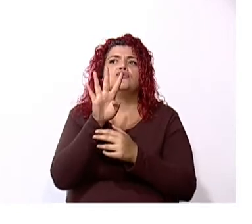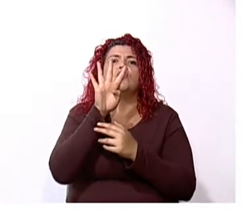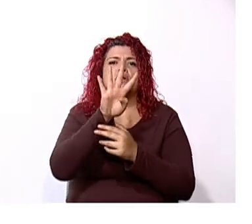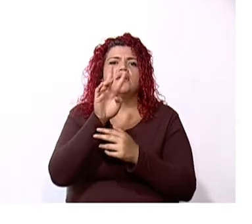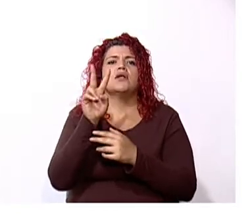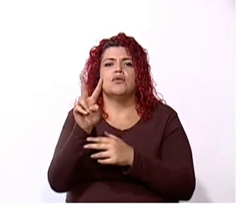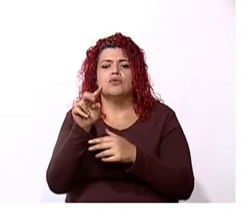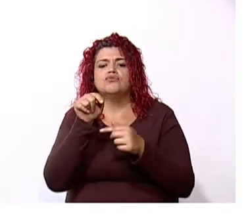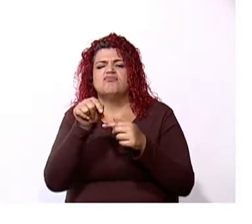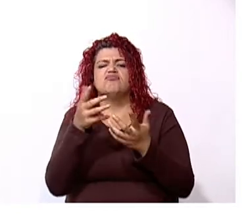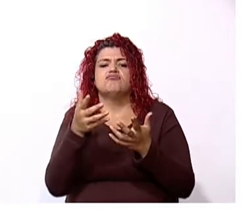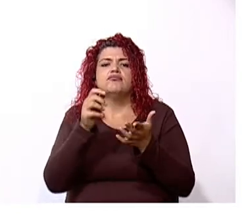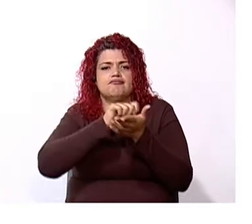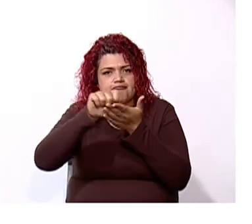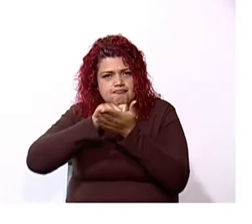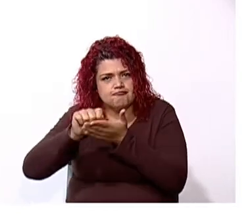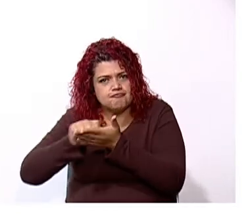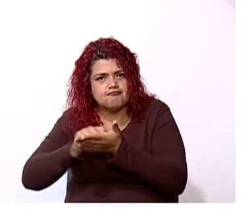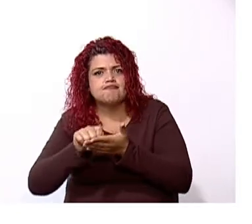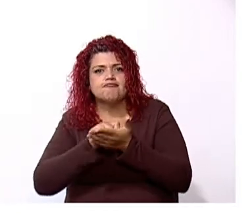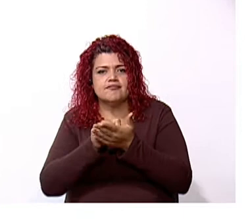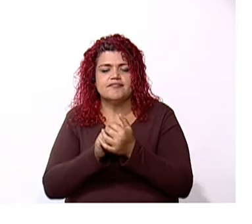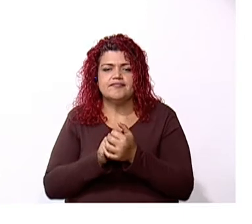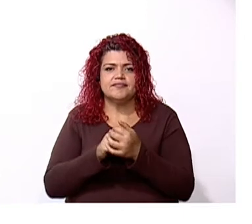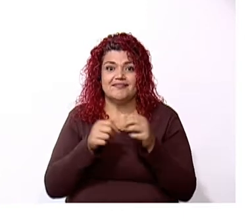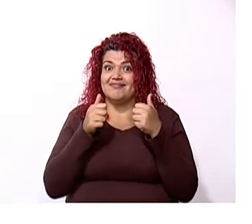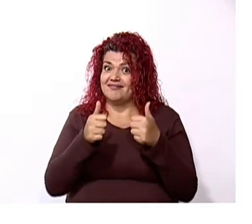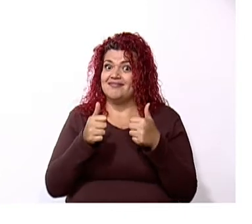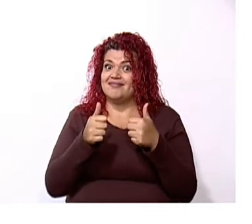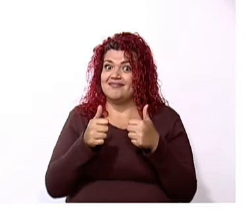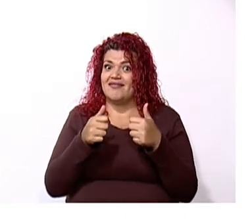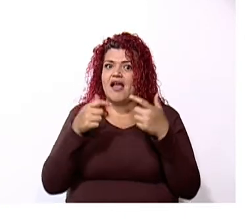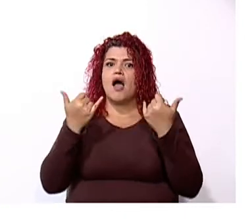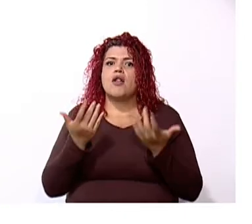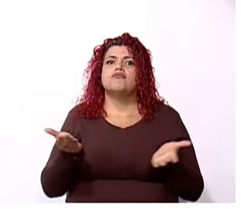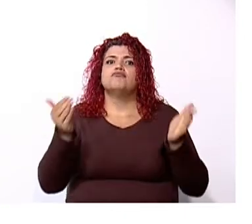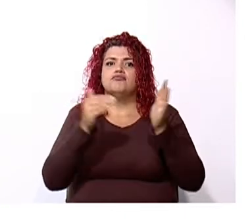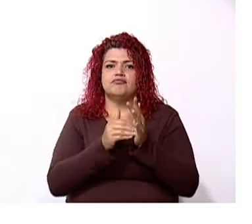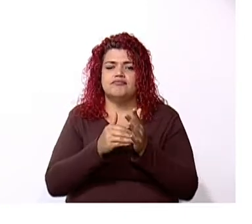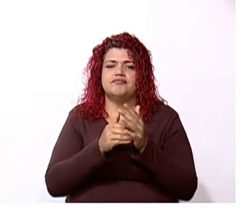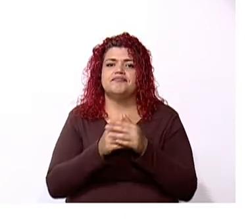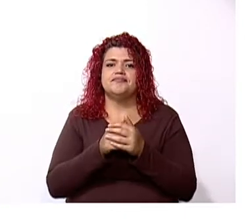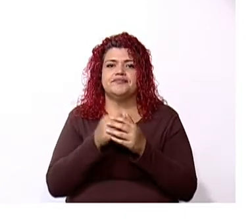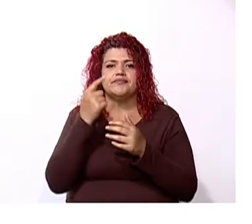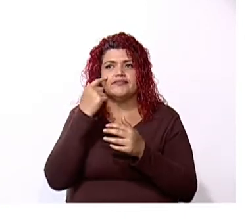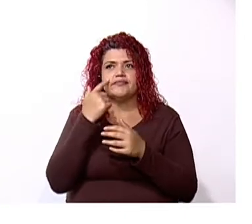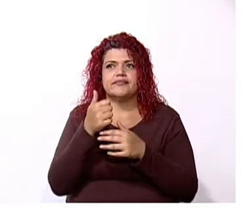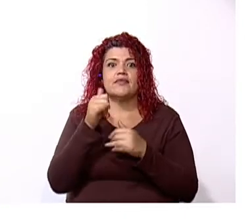8.642. Muy bien. Vamos a realizar lo mismo con la siguiente cantidad.